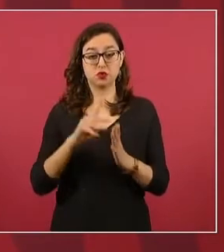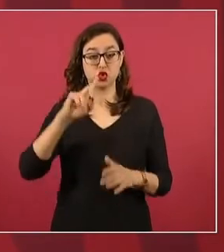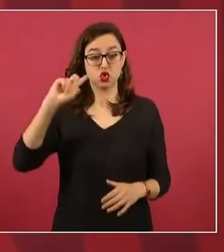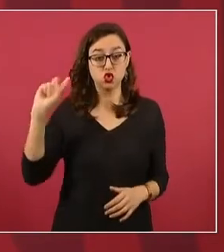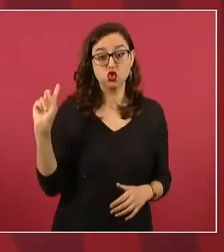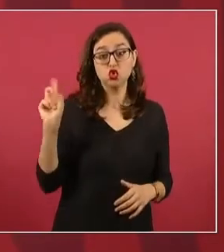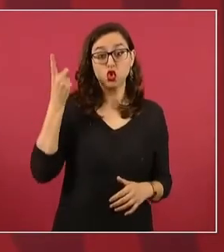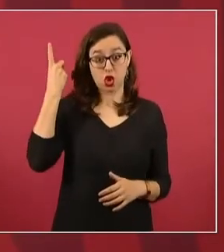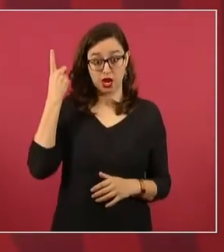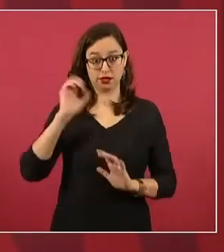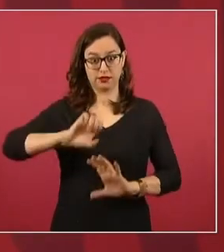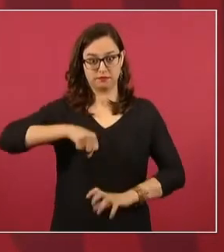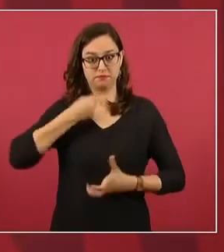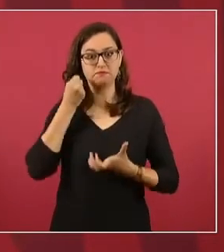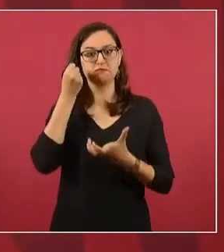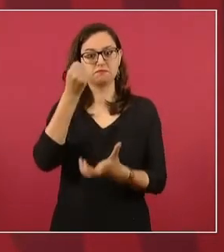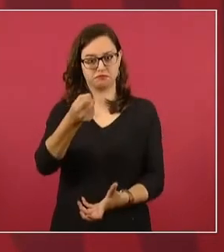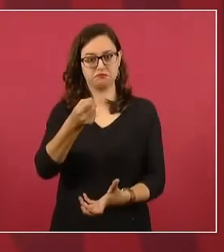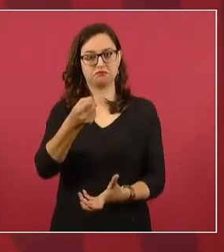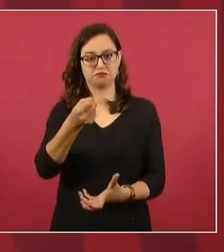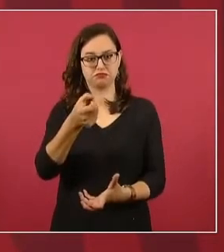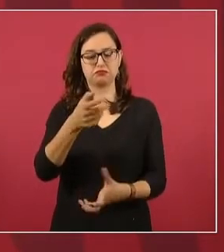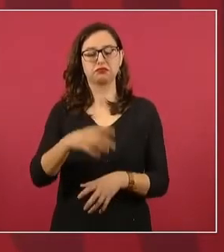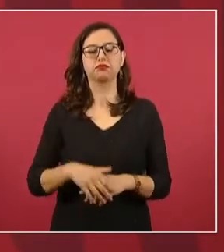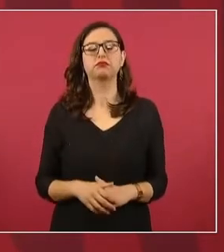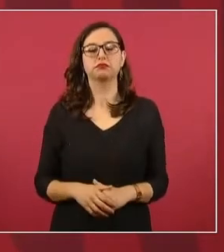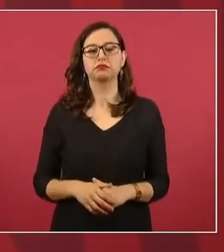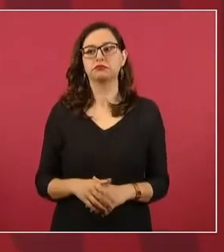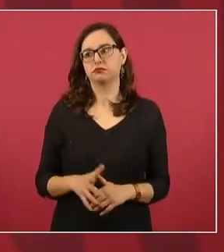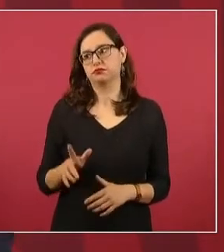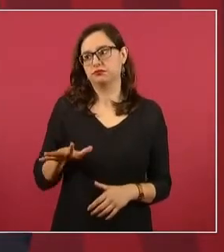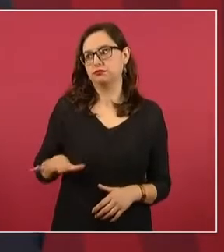dólares y va a significar